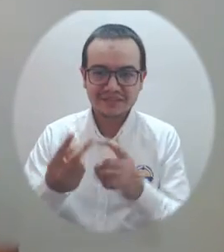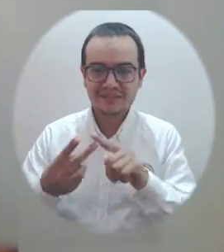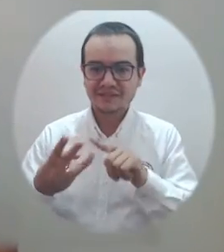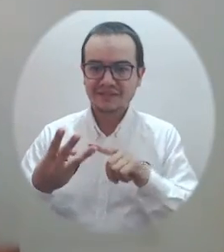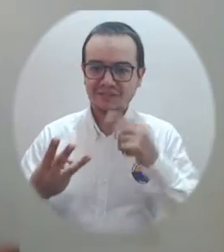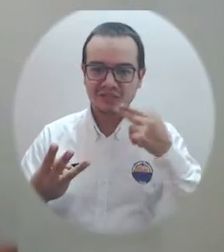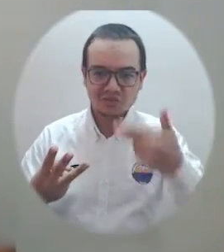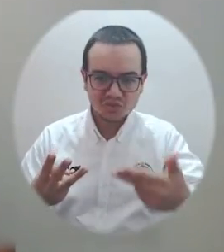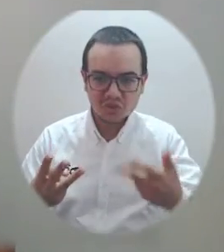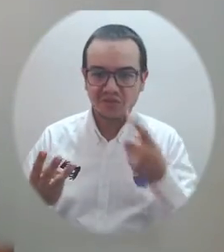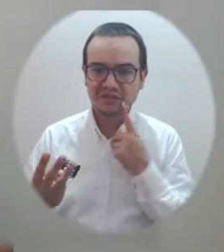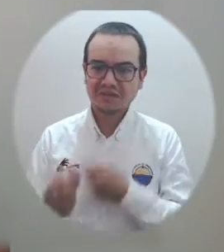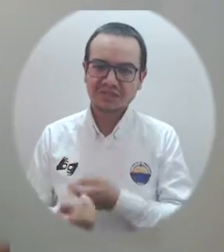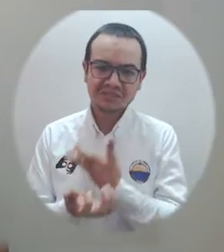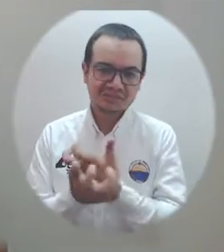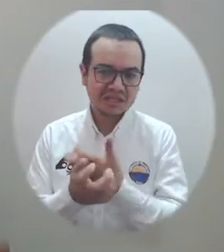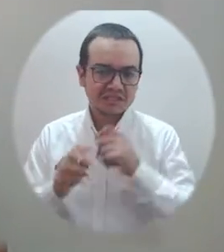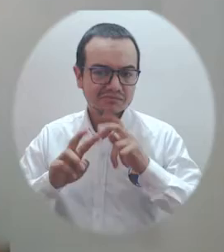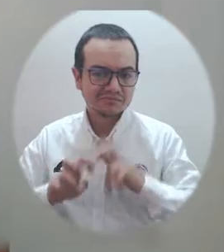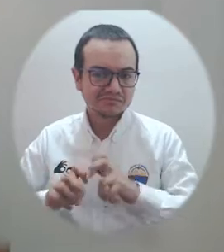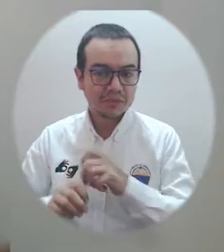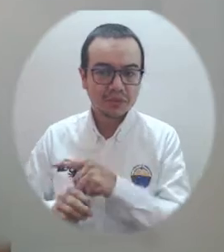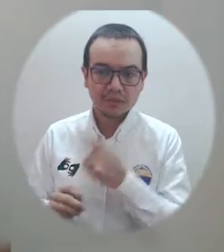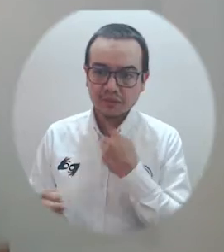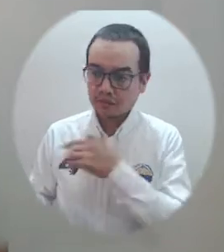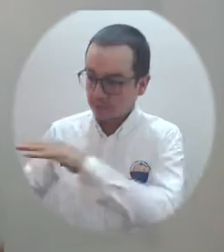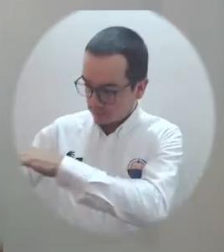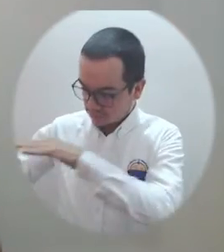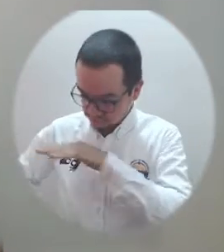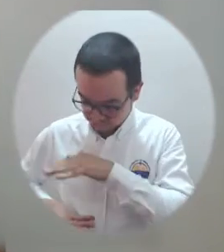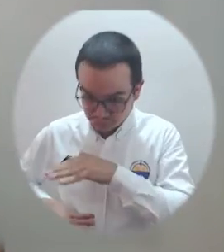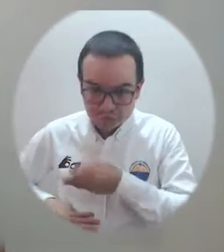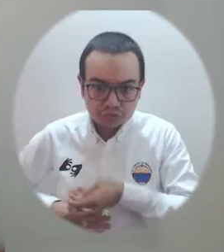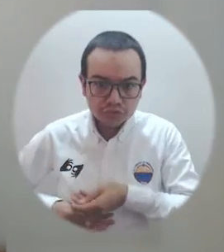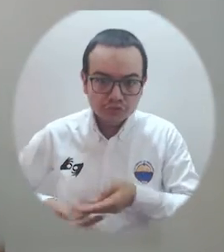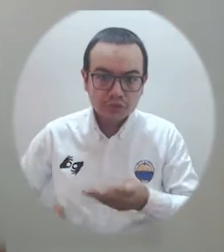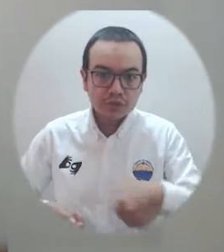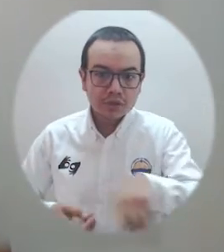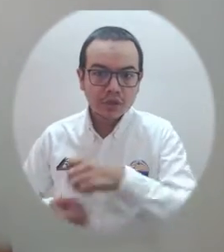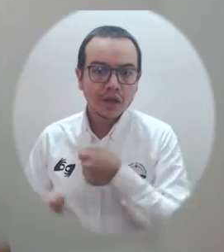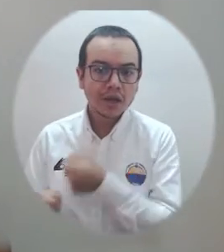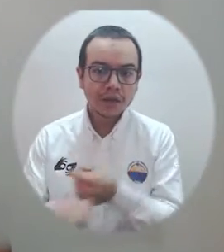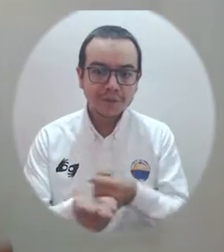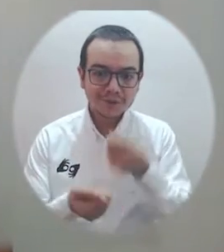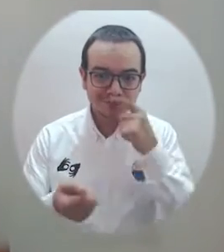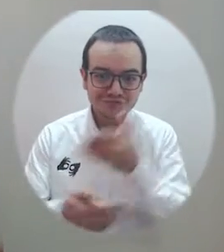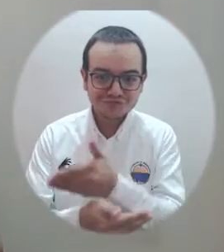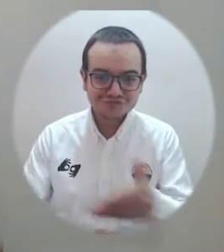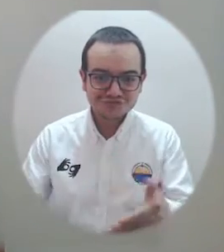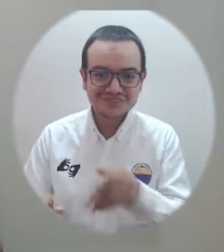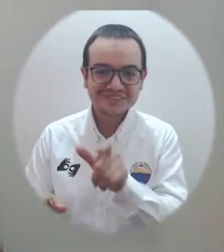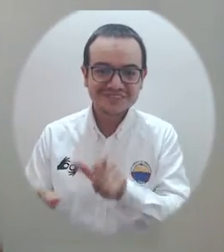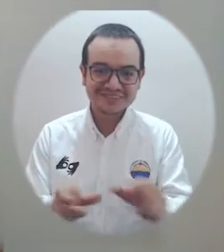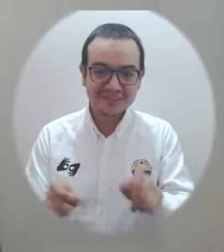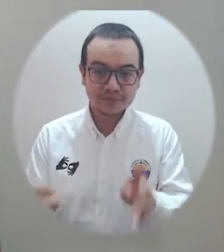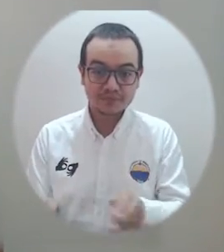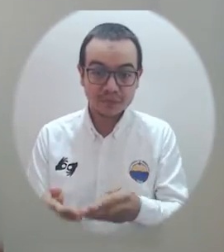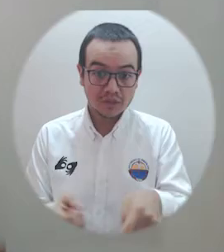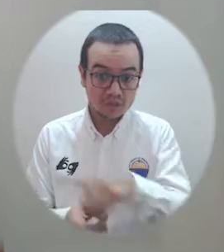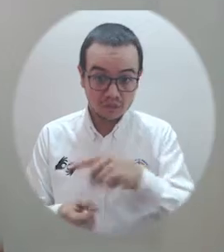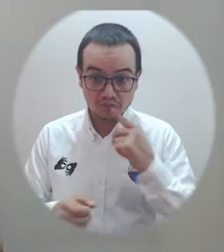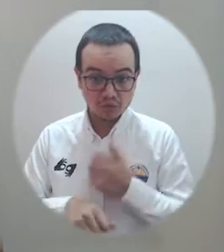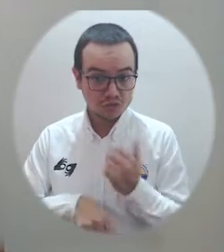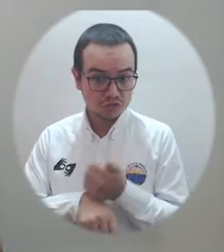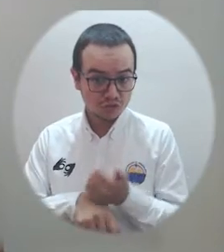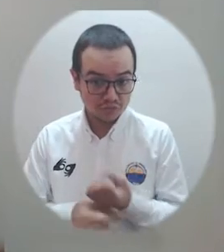de matemáticas, de física, de historia, de ciencia, que van a ayudar a nuestros estudiantes para